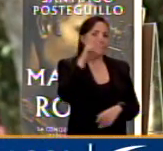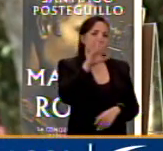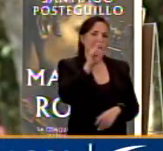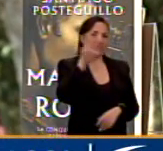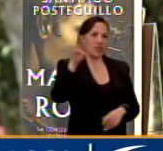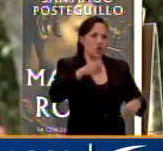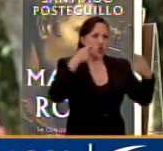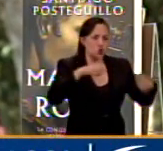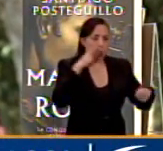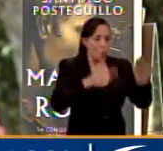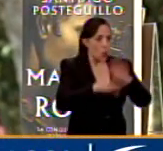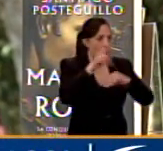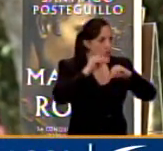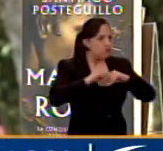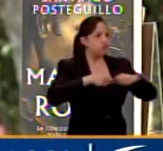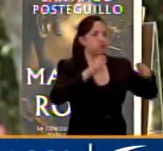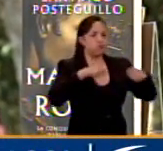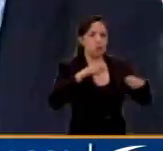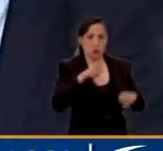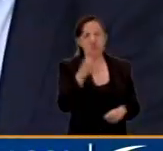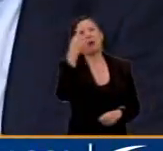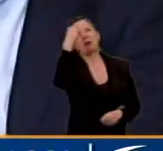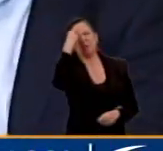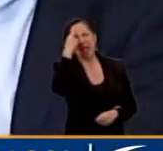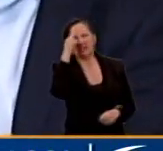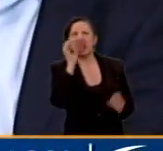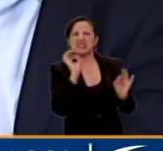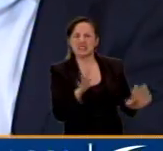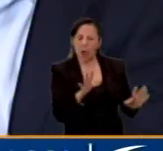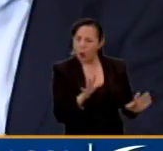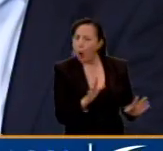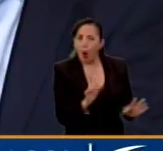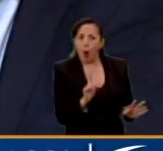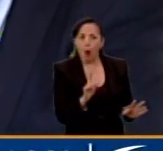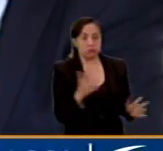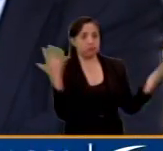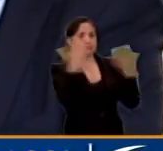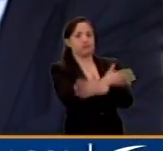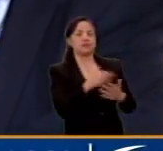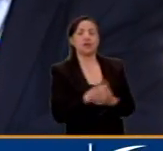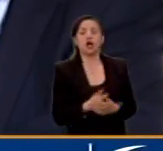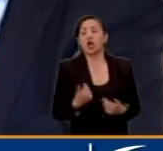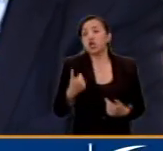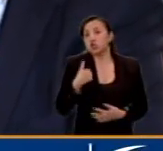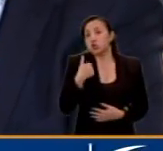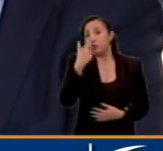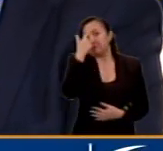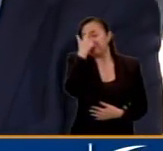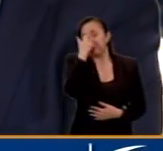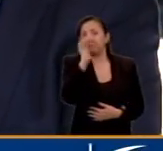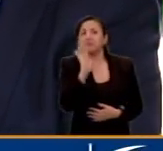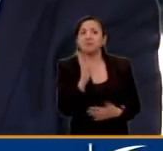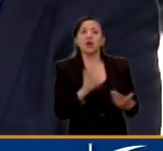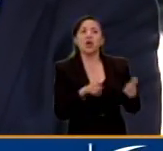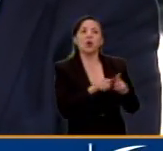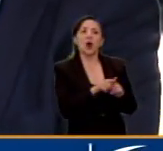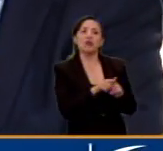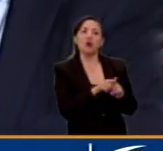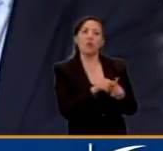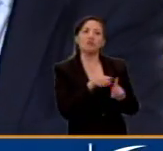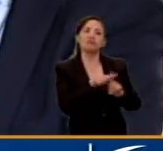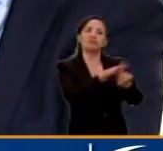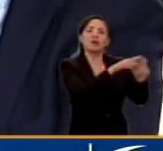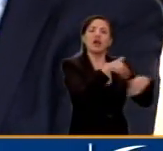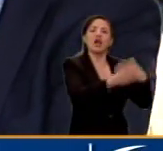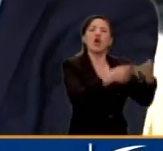lanzamiento? ¿Se esperaba eso? Bueno, yo esperaba que tuviera una cierta repercusión en la medida en que mis novelas de